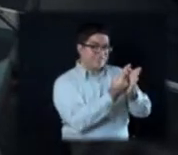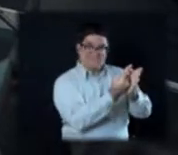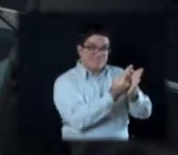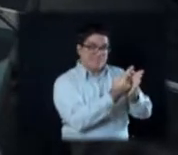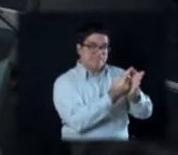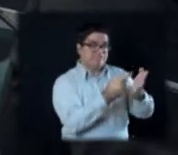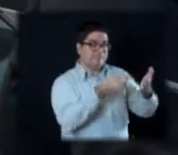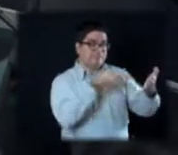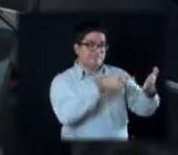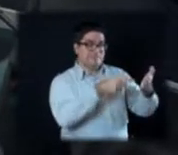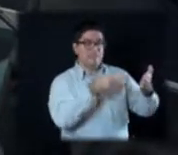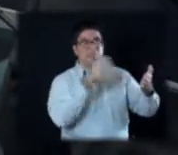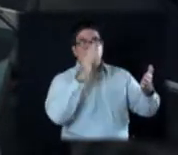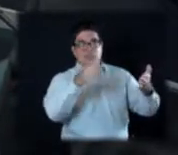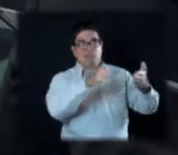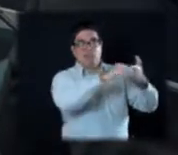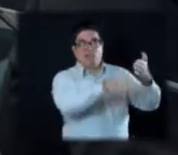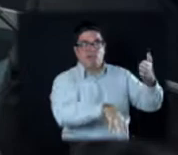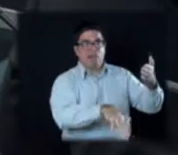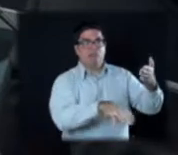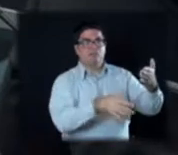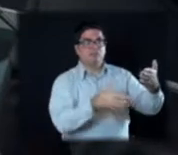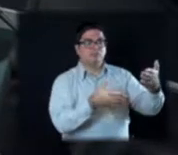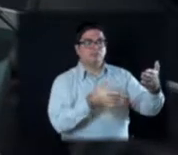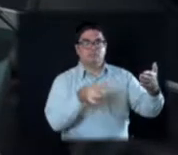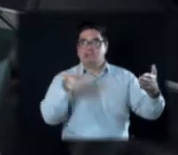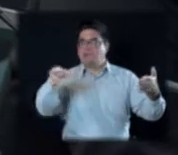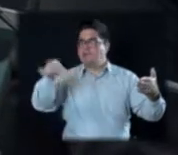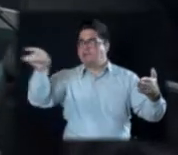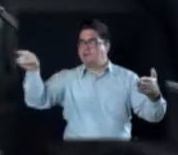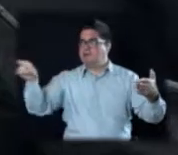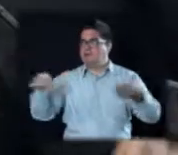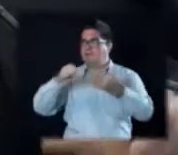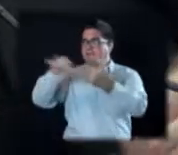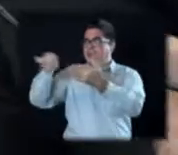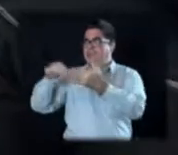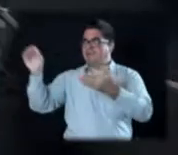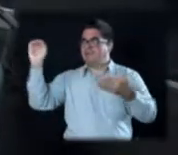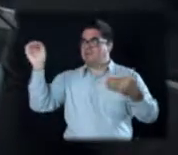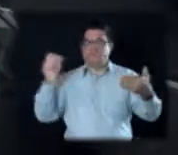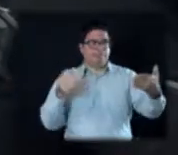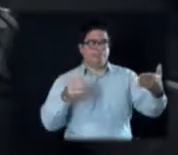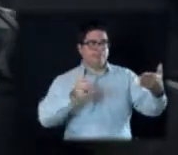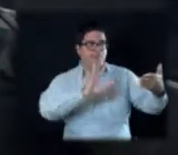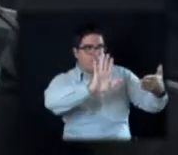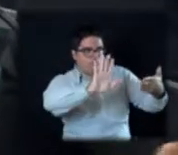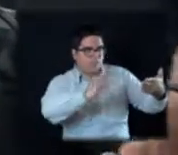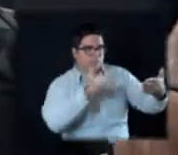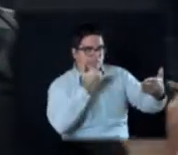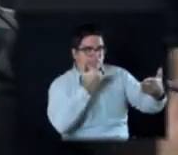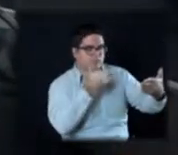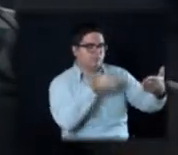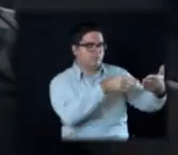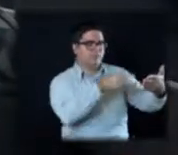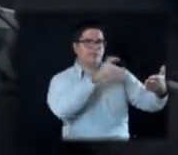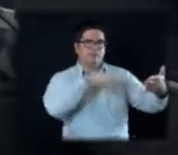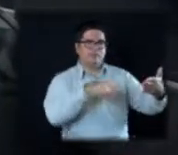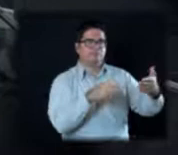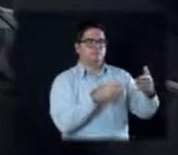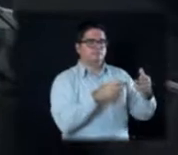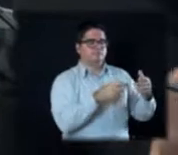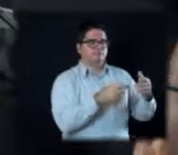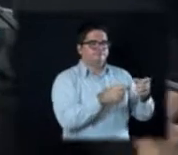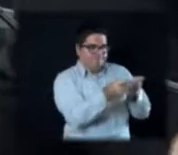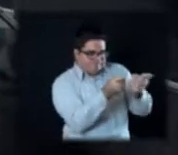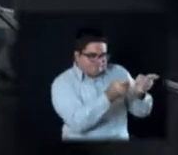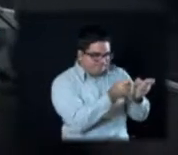ellos eliminaban ese empleado manualmente y no podía cobrar. Así que después de esto